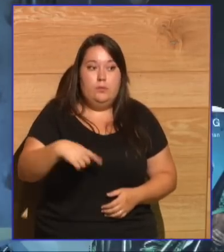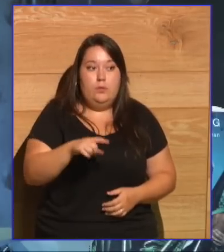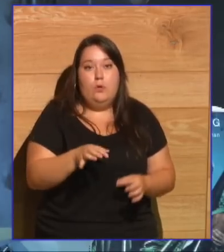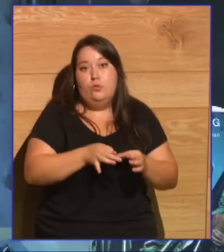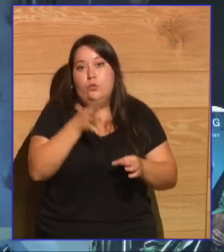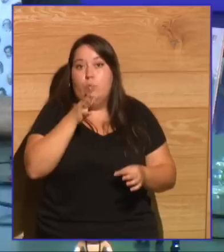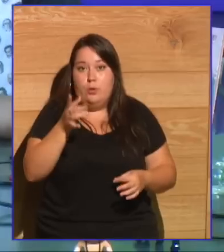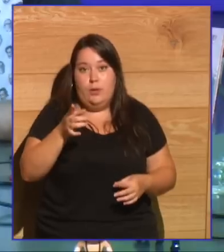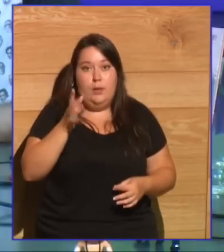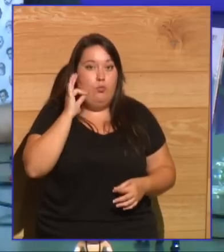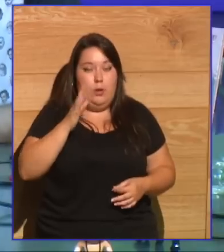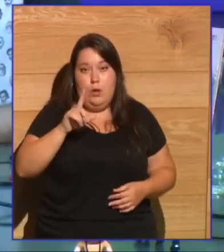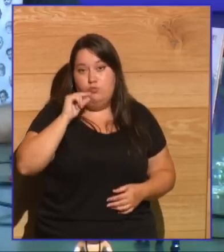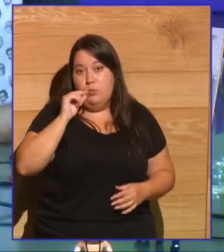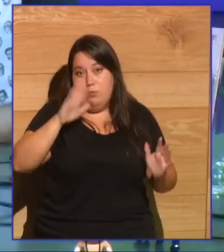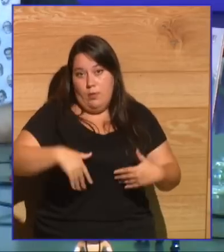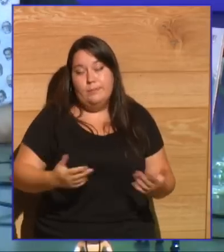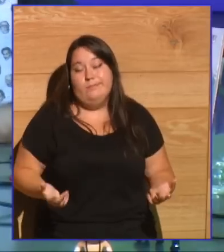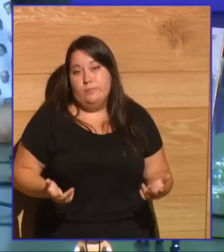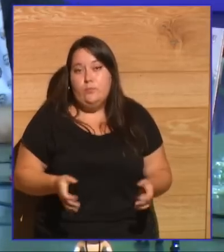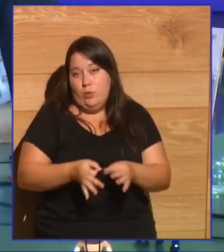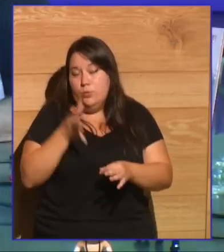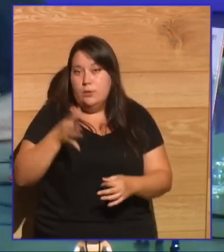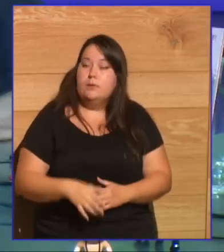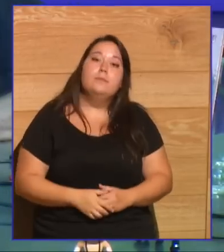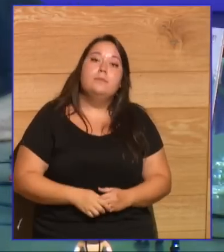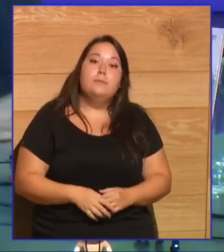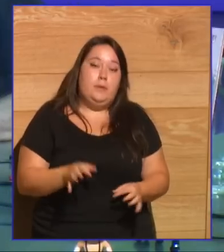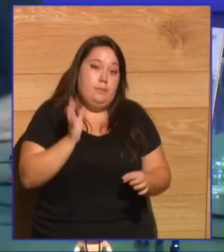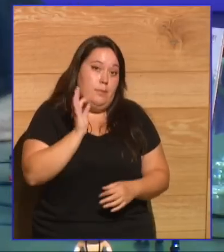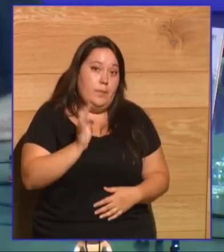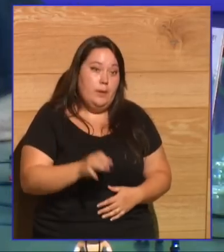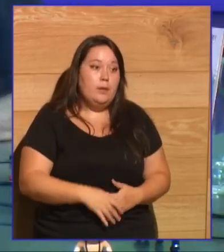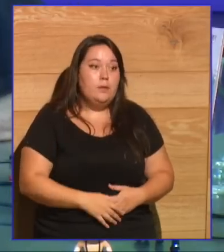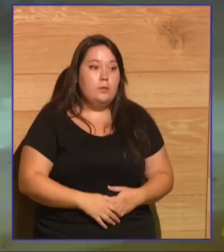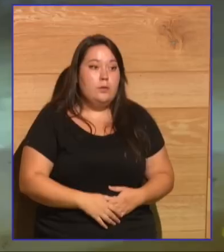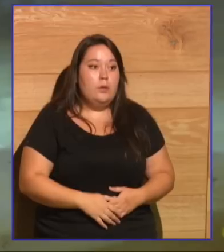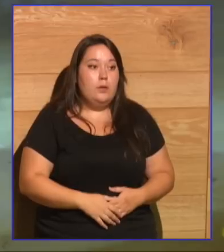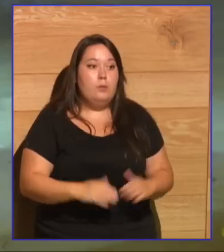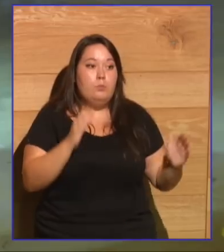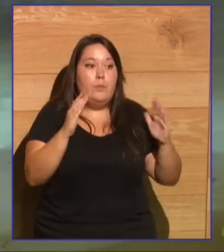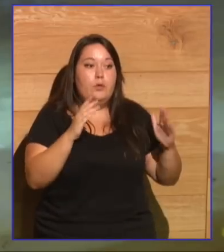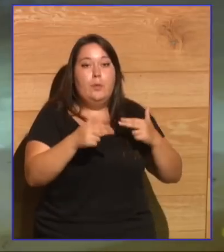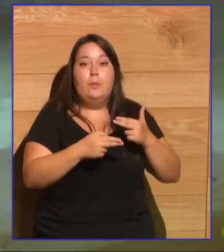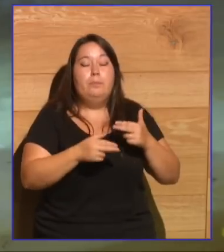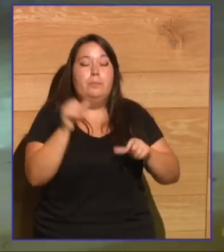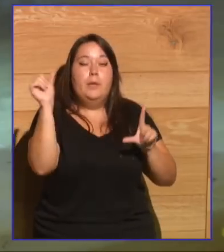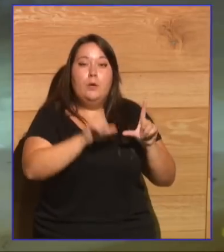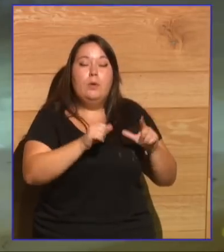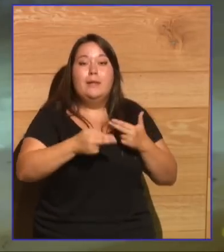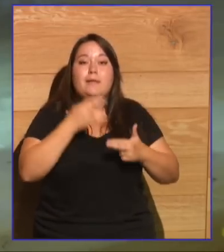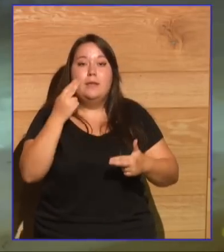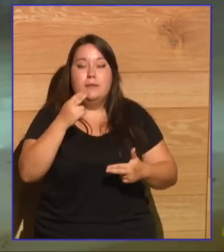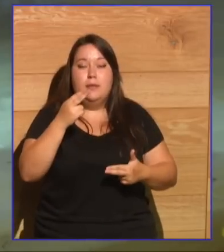tuviera twitter mira pues es todo esto que nos hemos llegado pero es verdad dedos más en el mundo que estás flipado por 'taxi driver' pues o